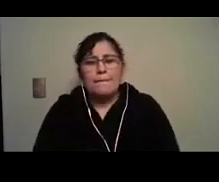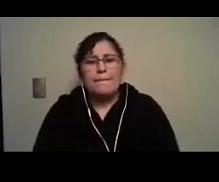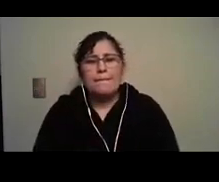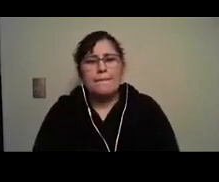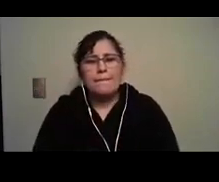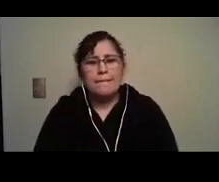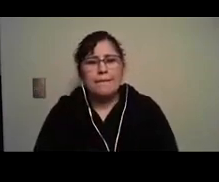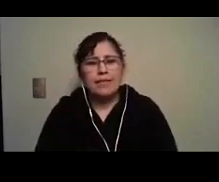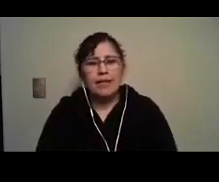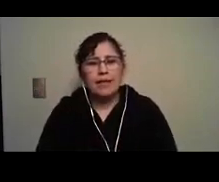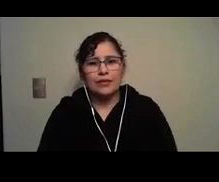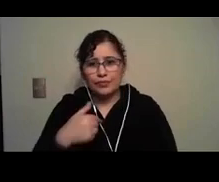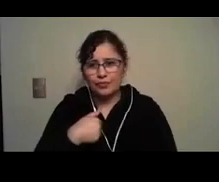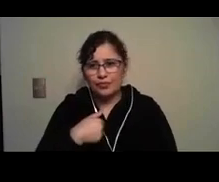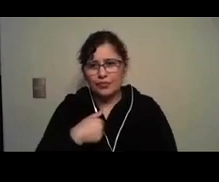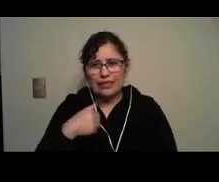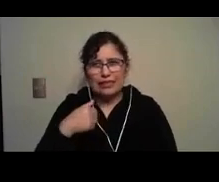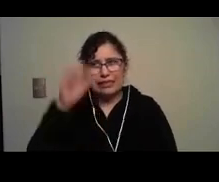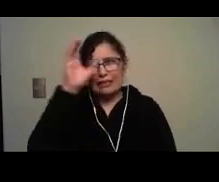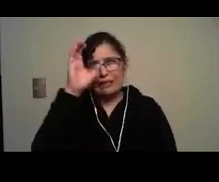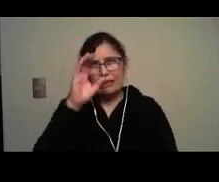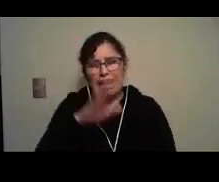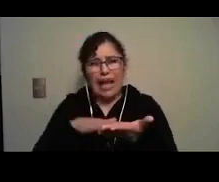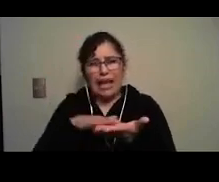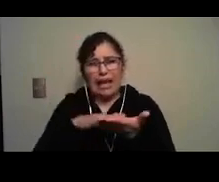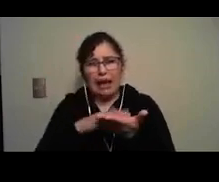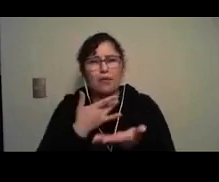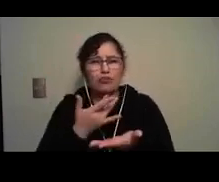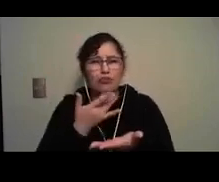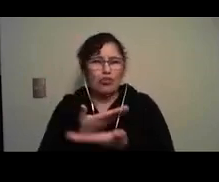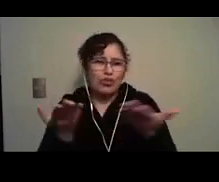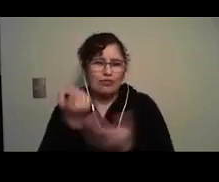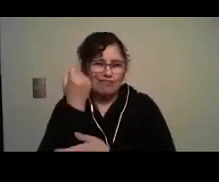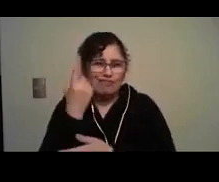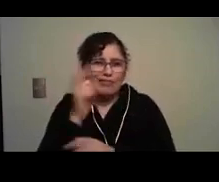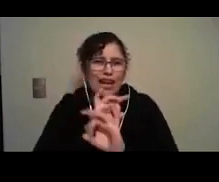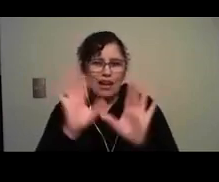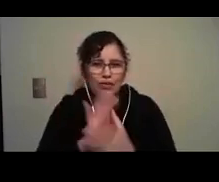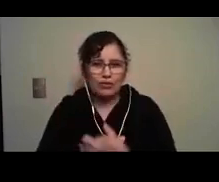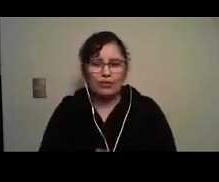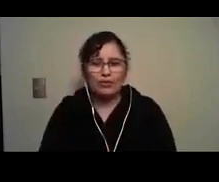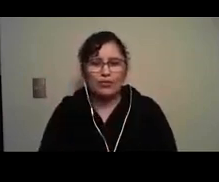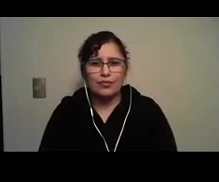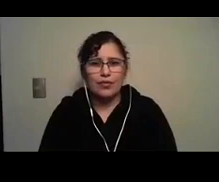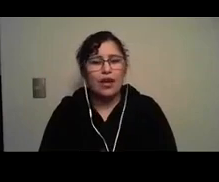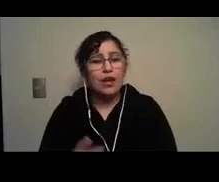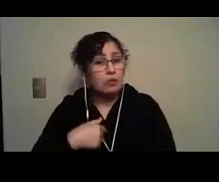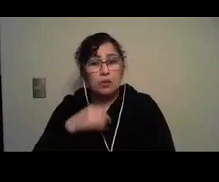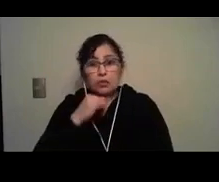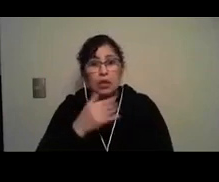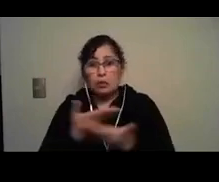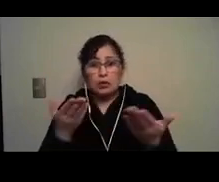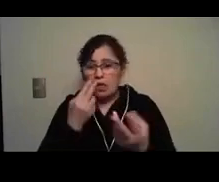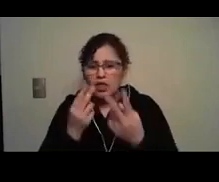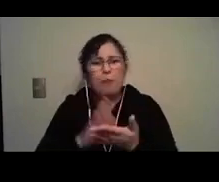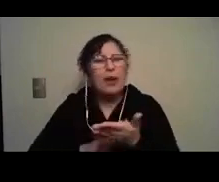No sé si trato de buscar ejemplos súper simples para que ustedes entiendan, ¿ya? No sé si le ha pasado, pero una vez en la